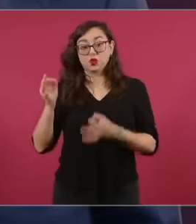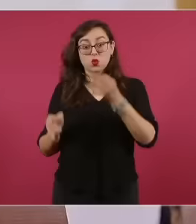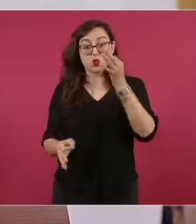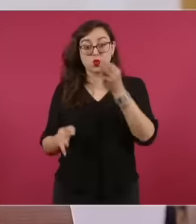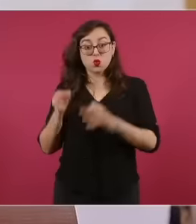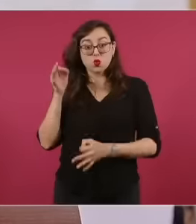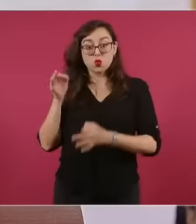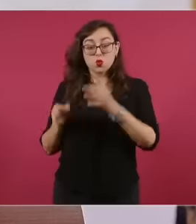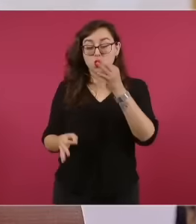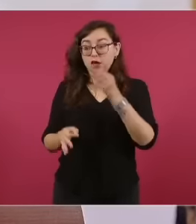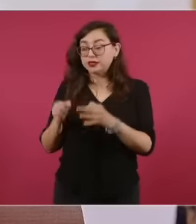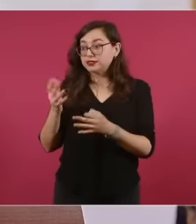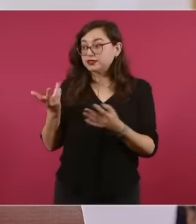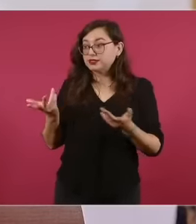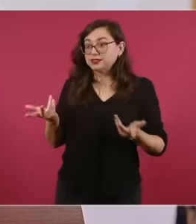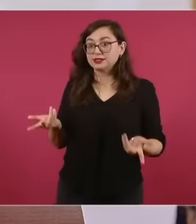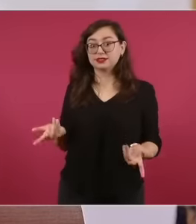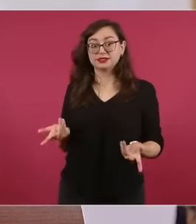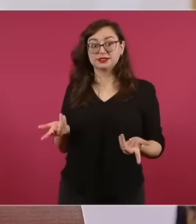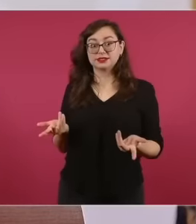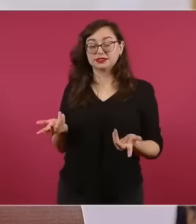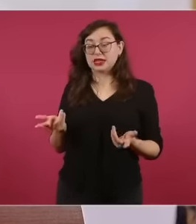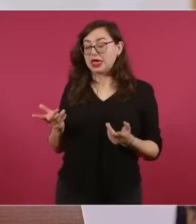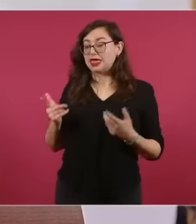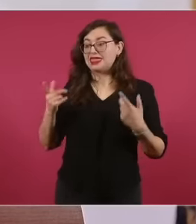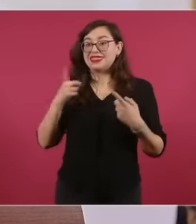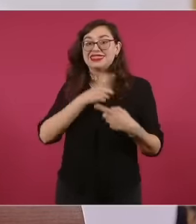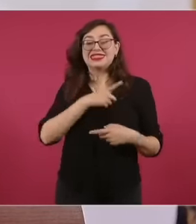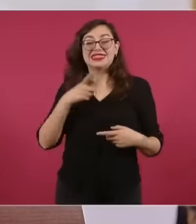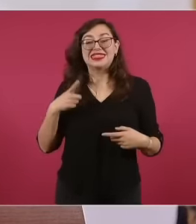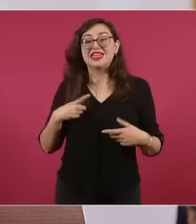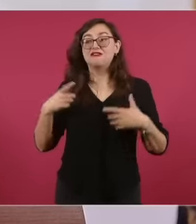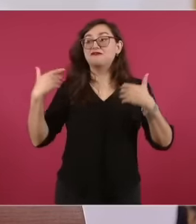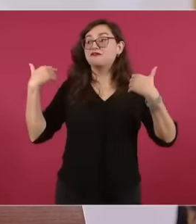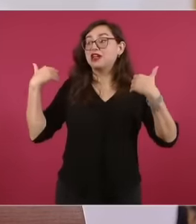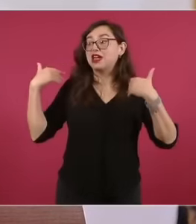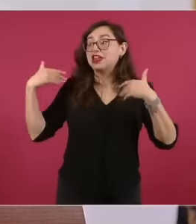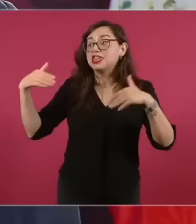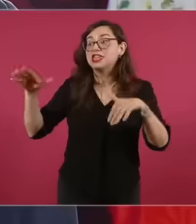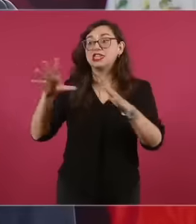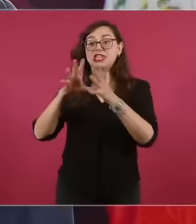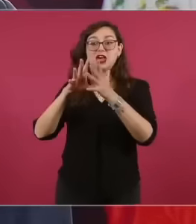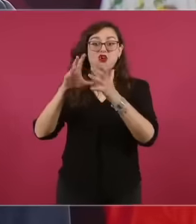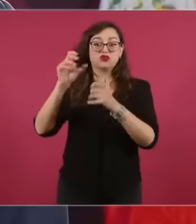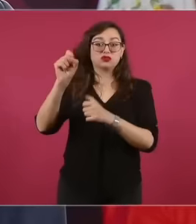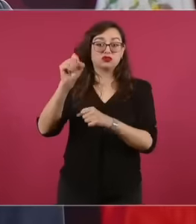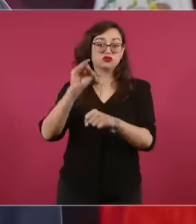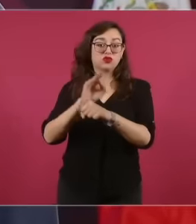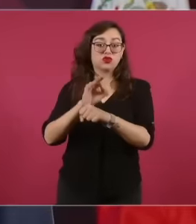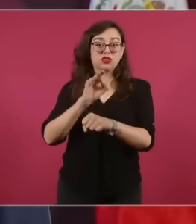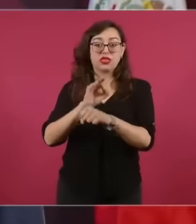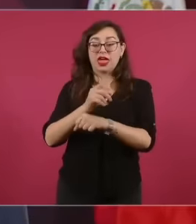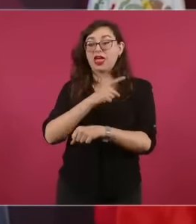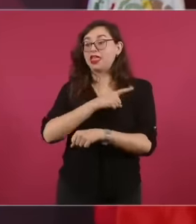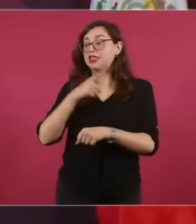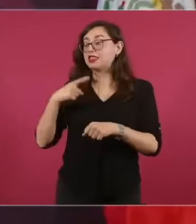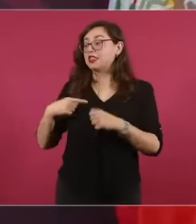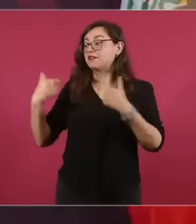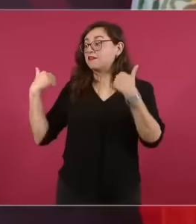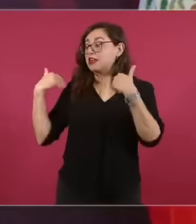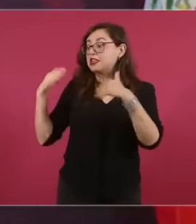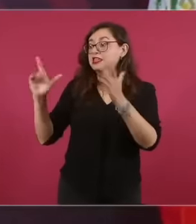deberían ser los principales guardianes, defensores de la Constitución, de las leyes, no hacen nada de